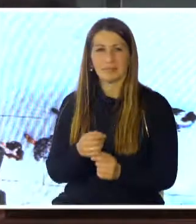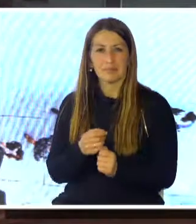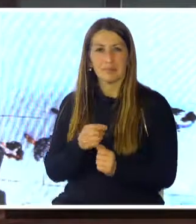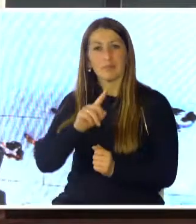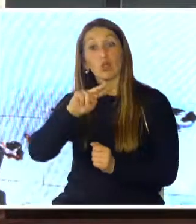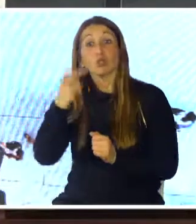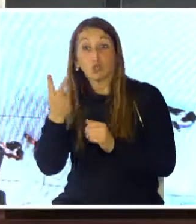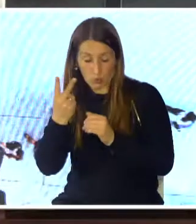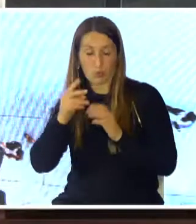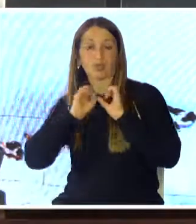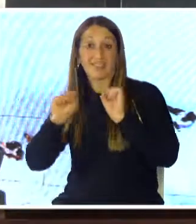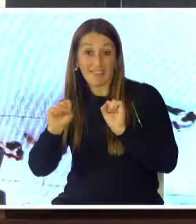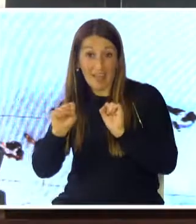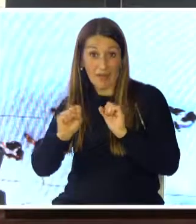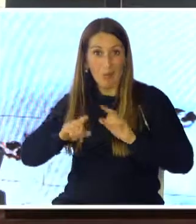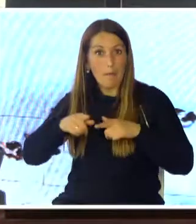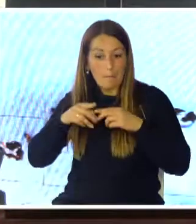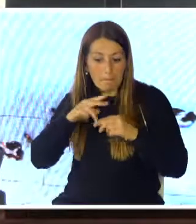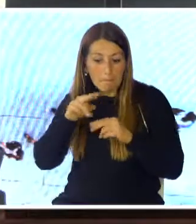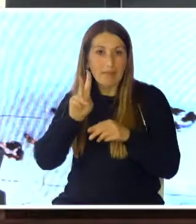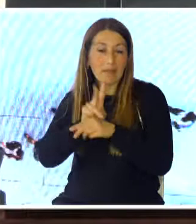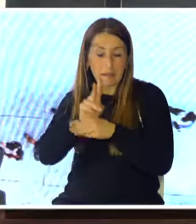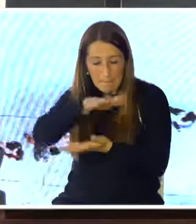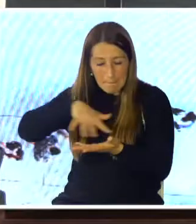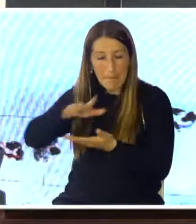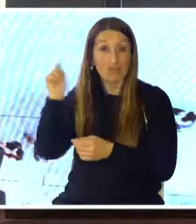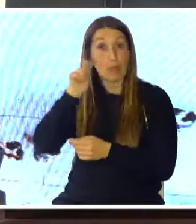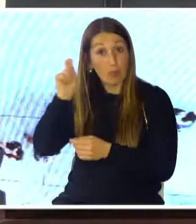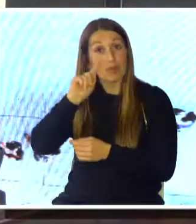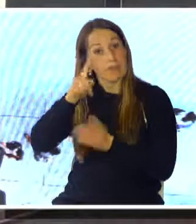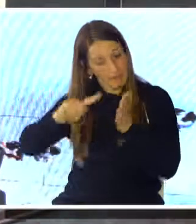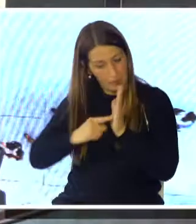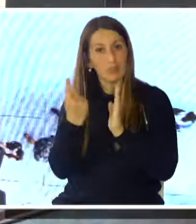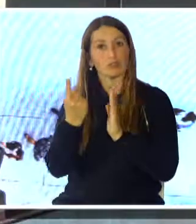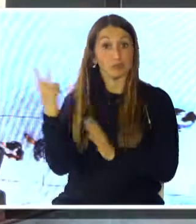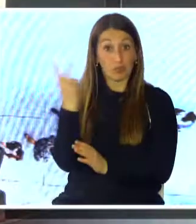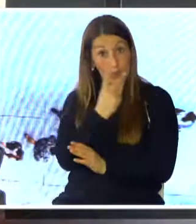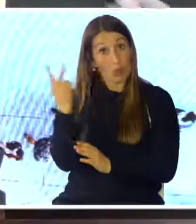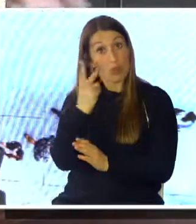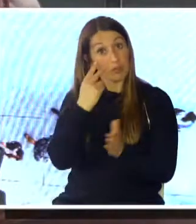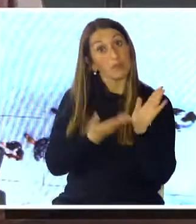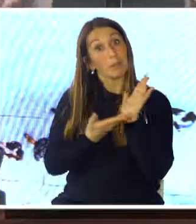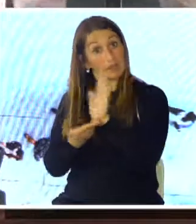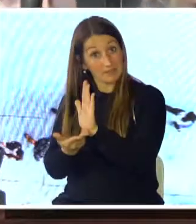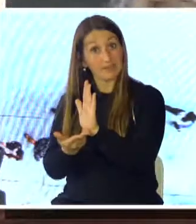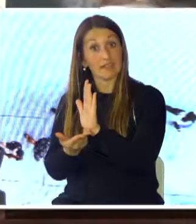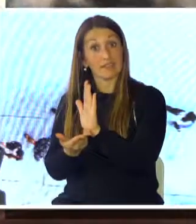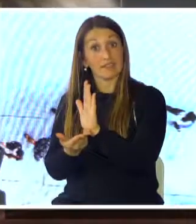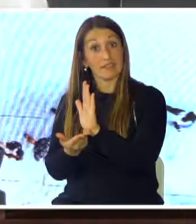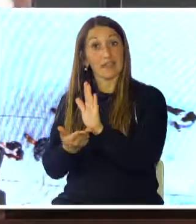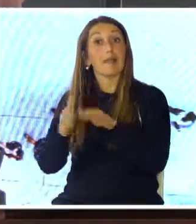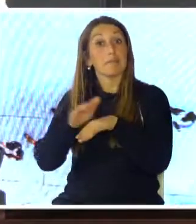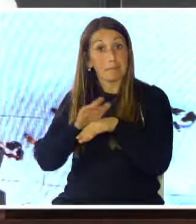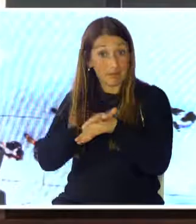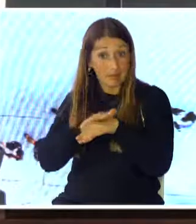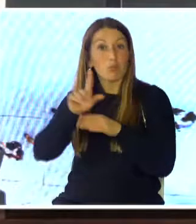subsecretario de mantenimiento del espacio público también de la ciudad de buenos aires ambos nos van a presentar la plataforma